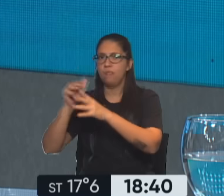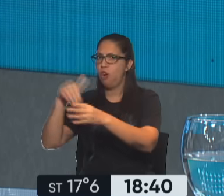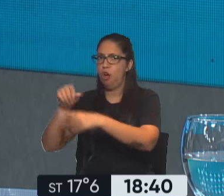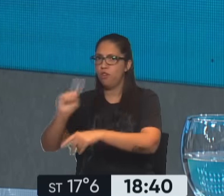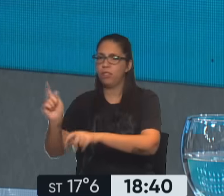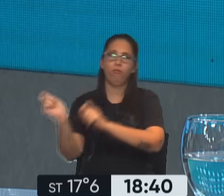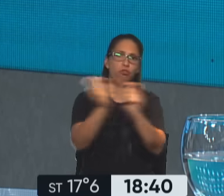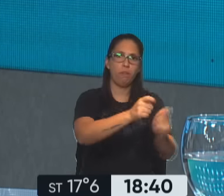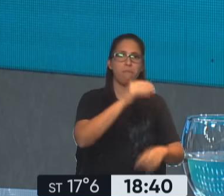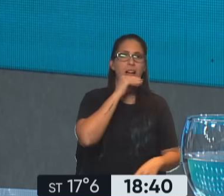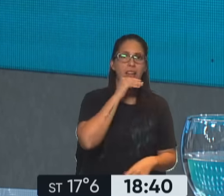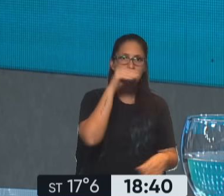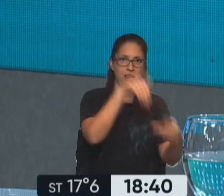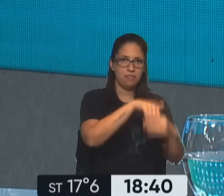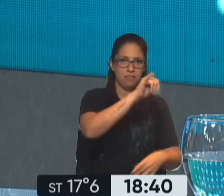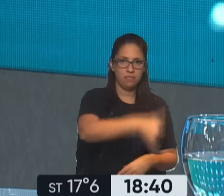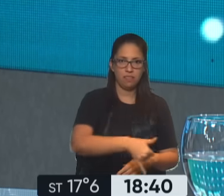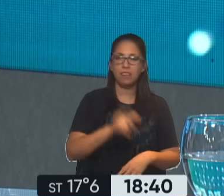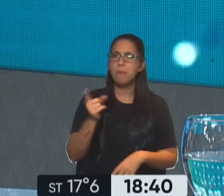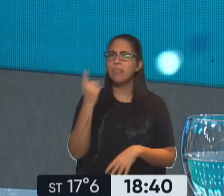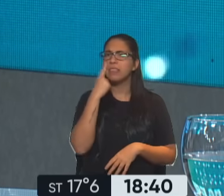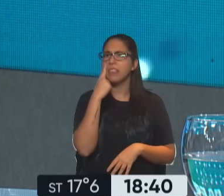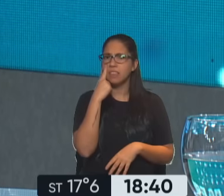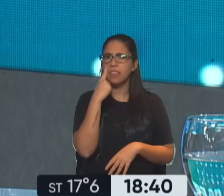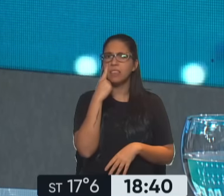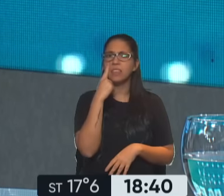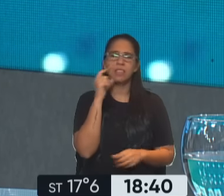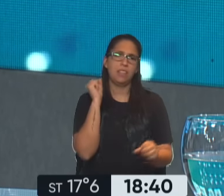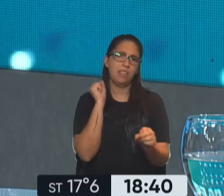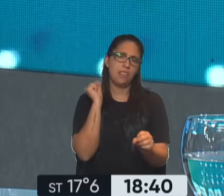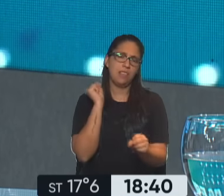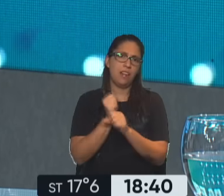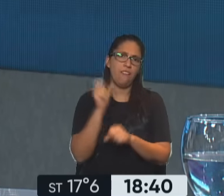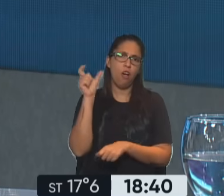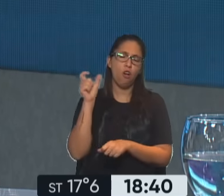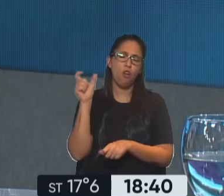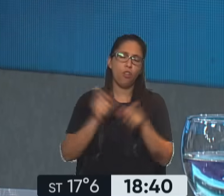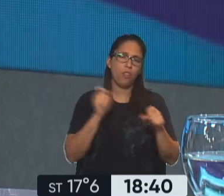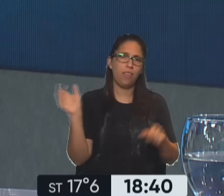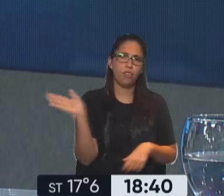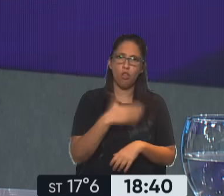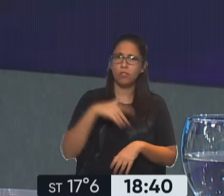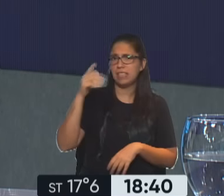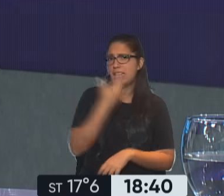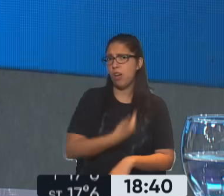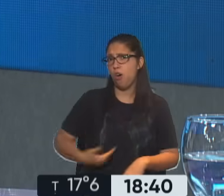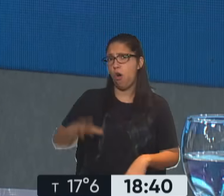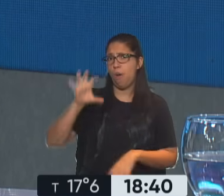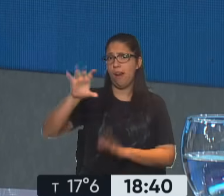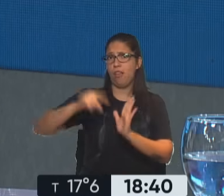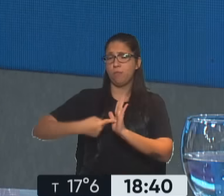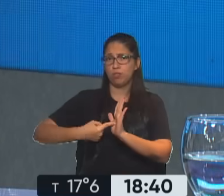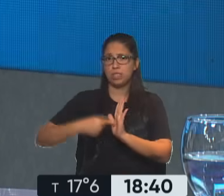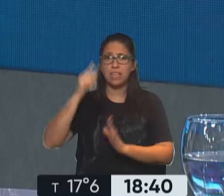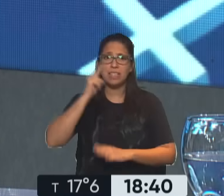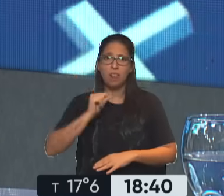fue importante el trabajo de los intendentes y del gobernador Axel Kicillof en el distrito electoral más importante del país, que es